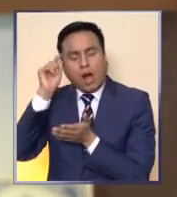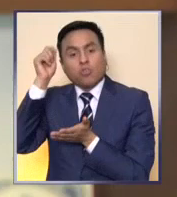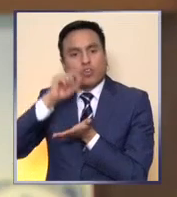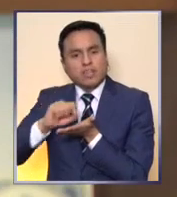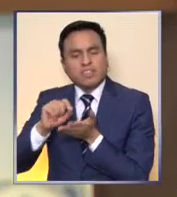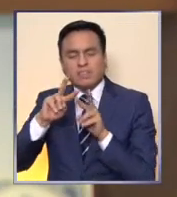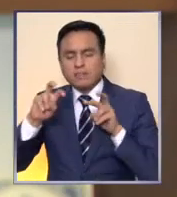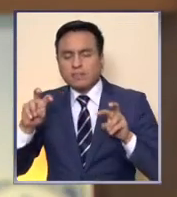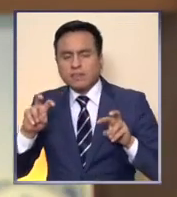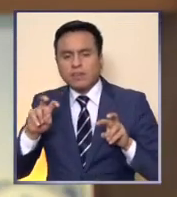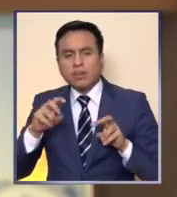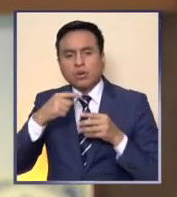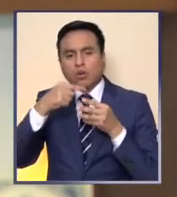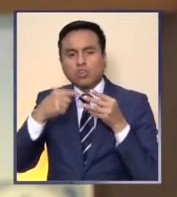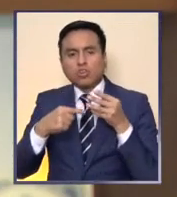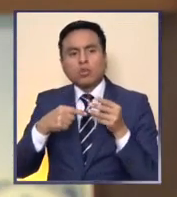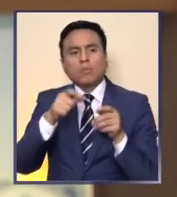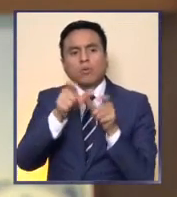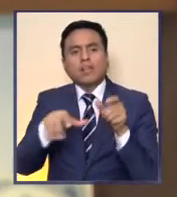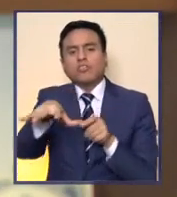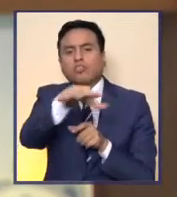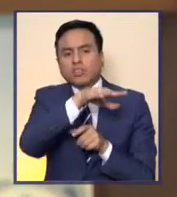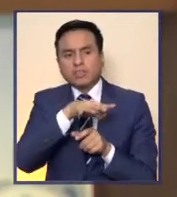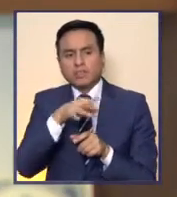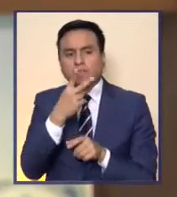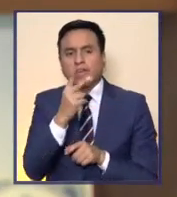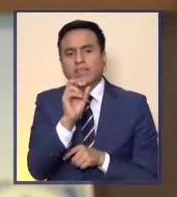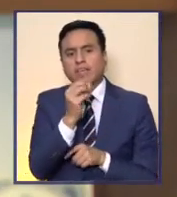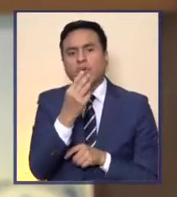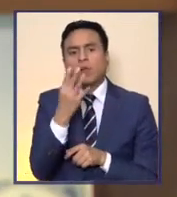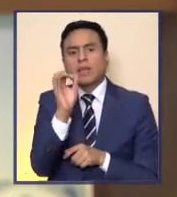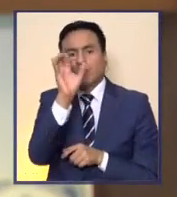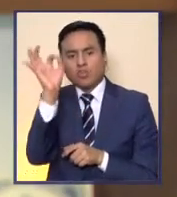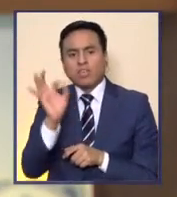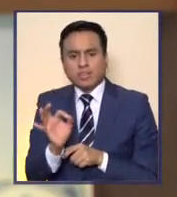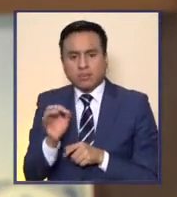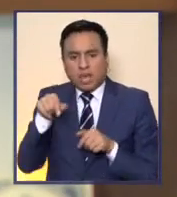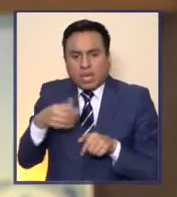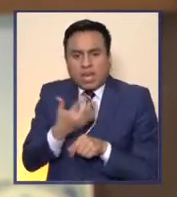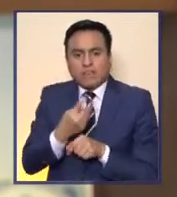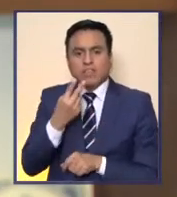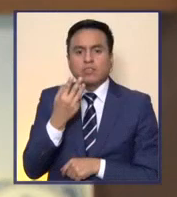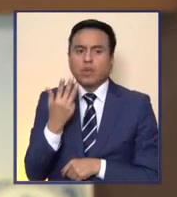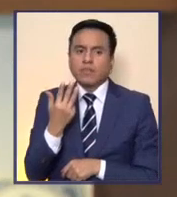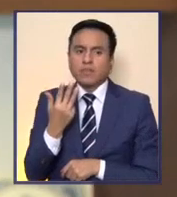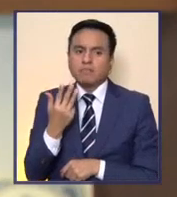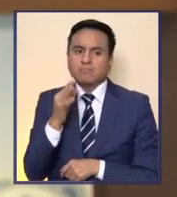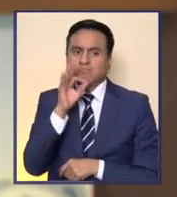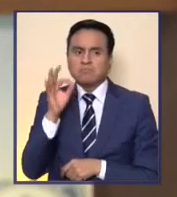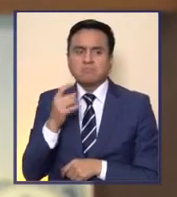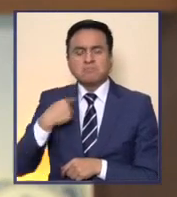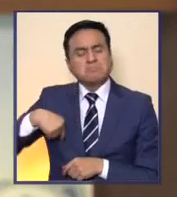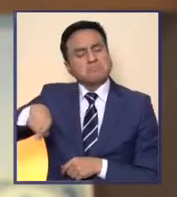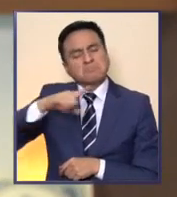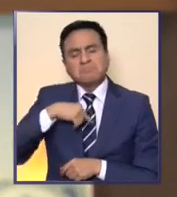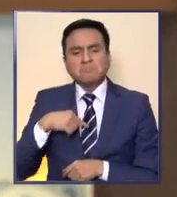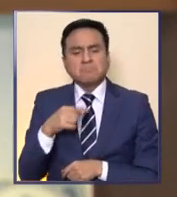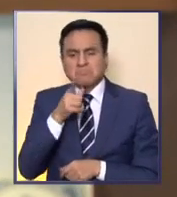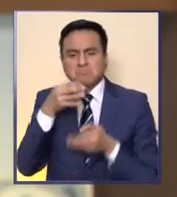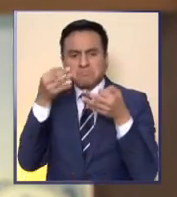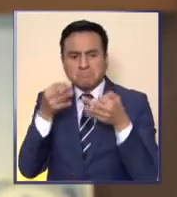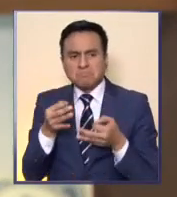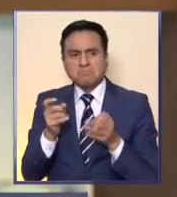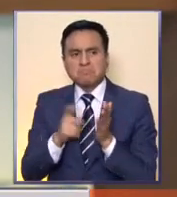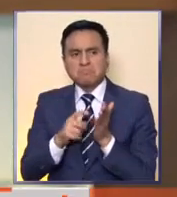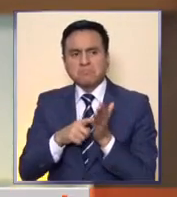otros factores, en otras poblaciones se ha encontrado entre un 20 y un 40%, acá se encontró 29%, entonces no tenemos un índice que se